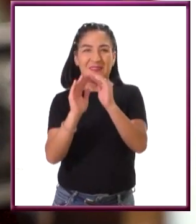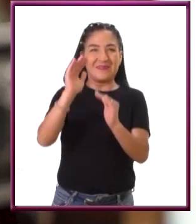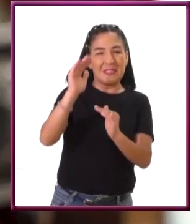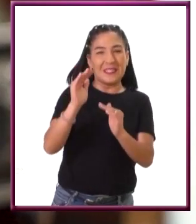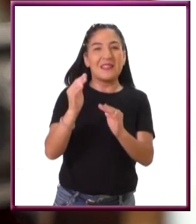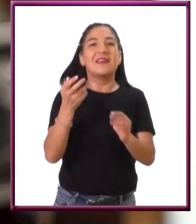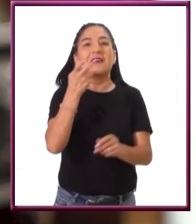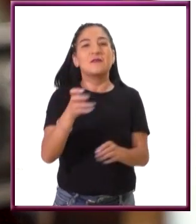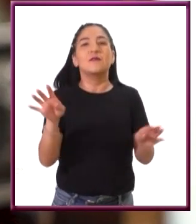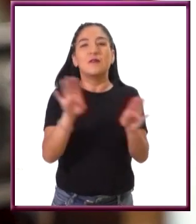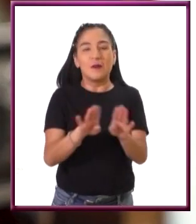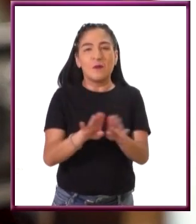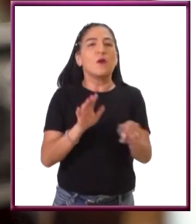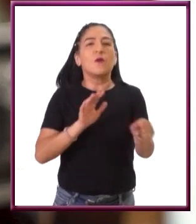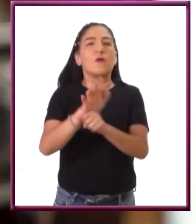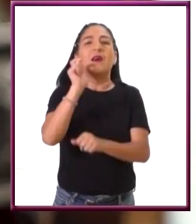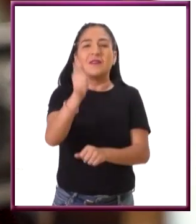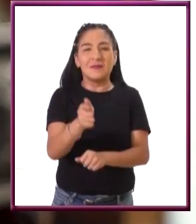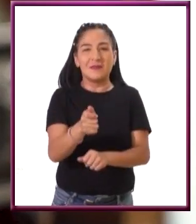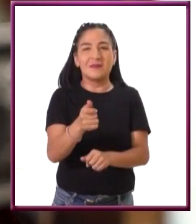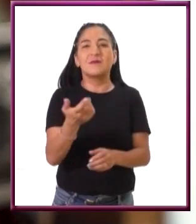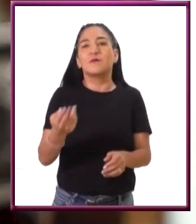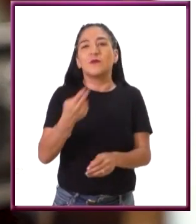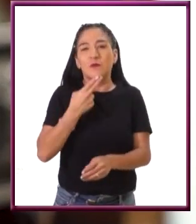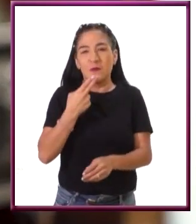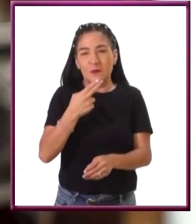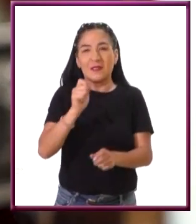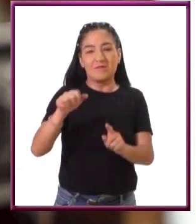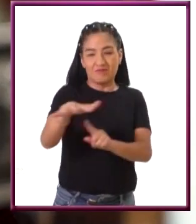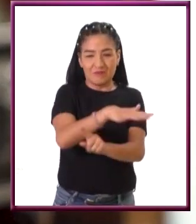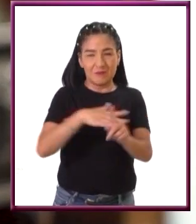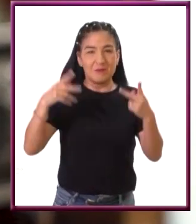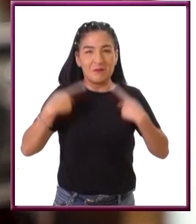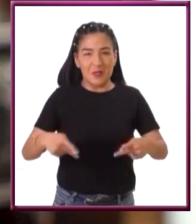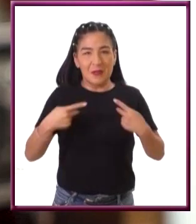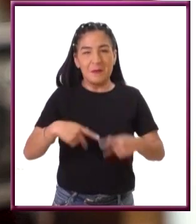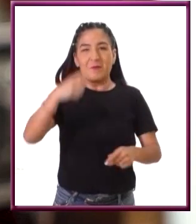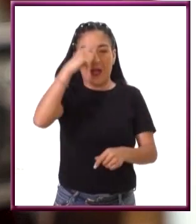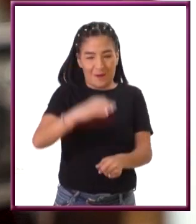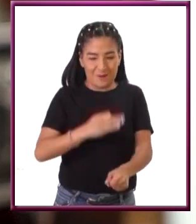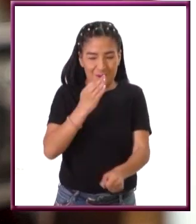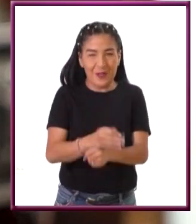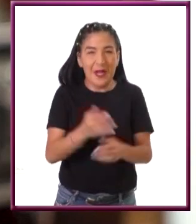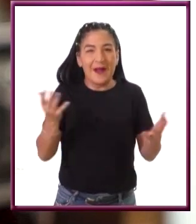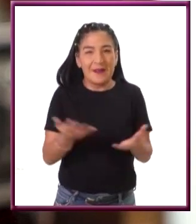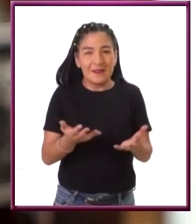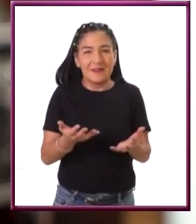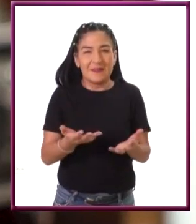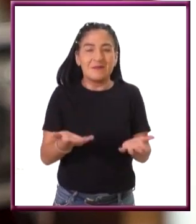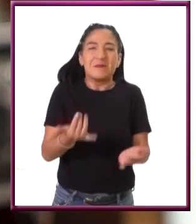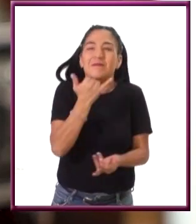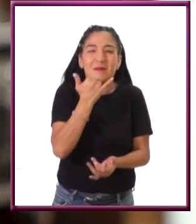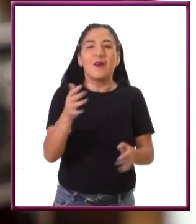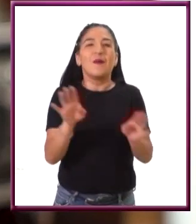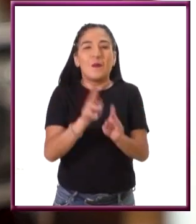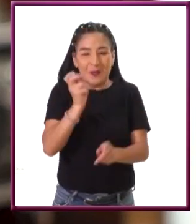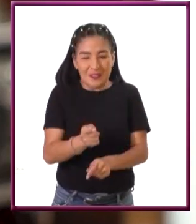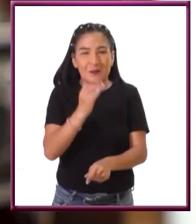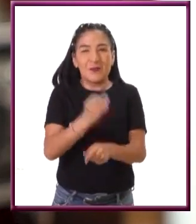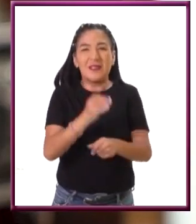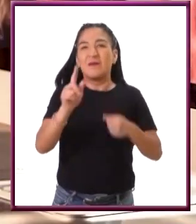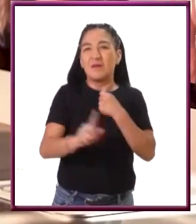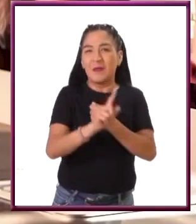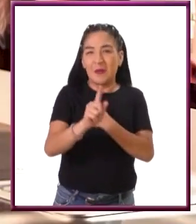qué crees cuáles eran los mecanismos sociales que llevaban a esta